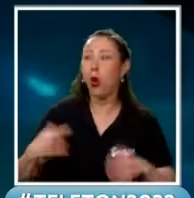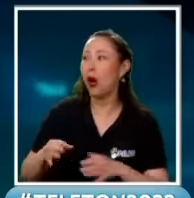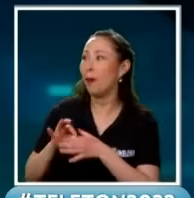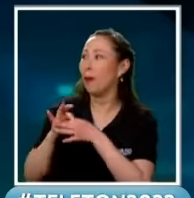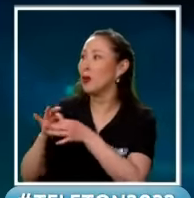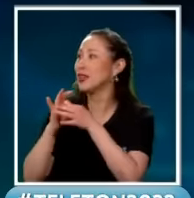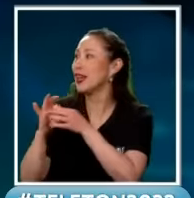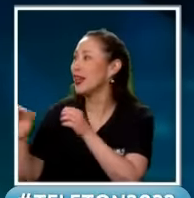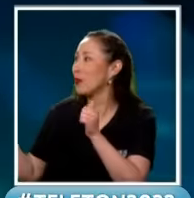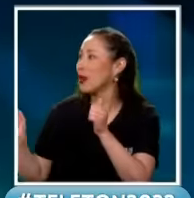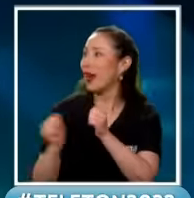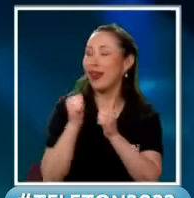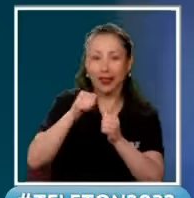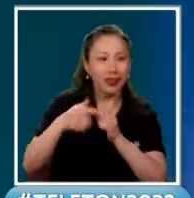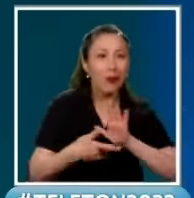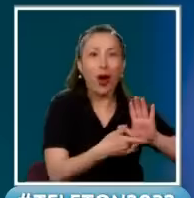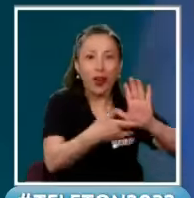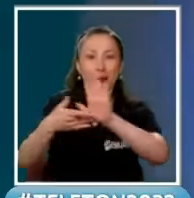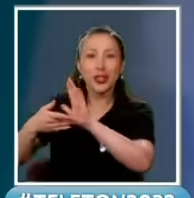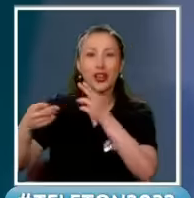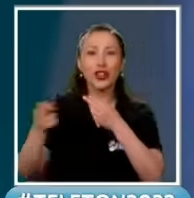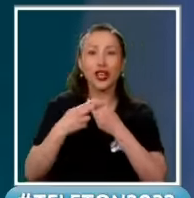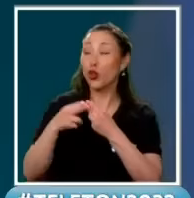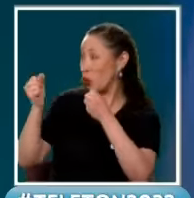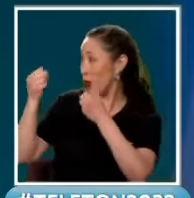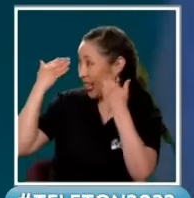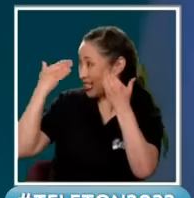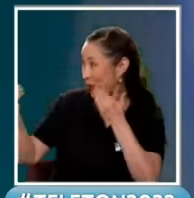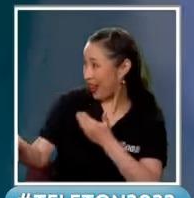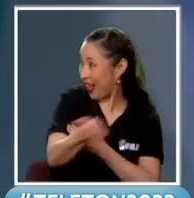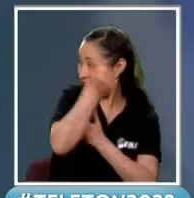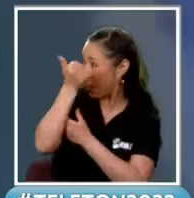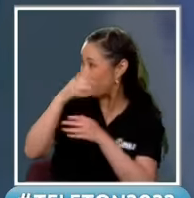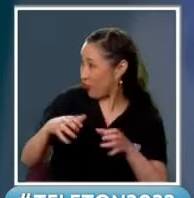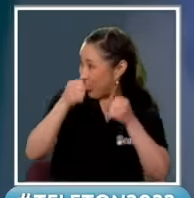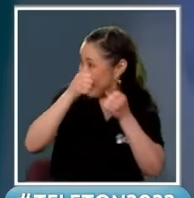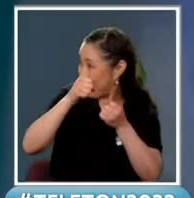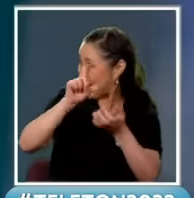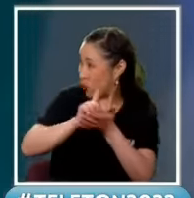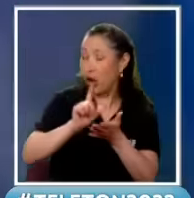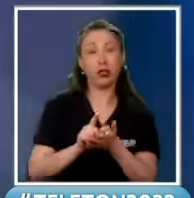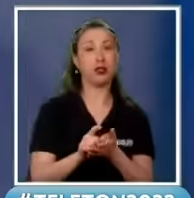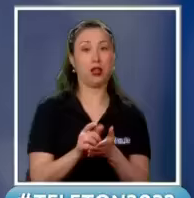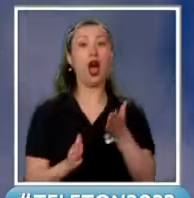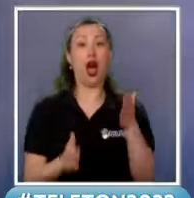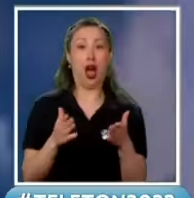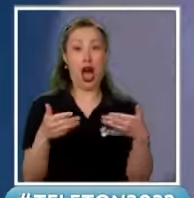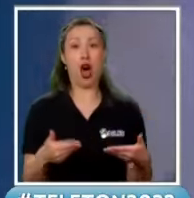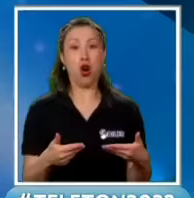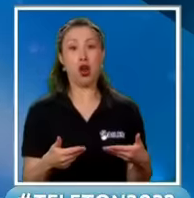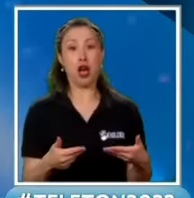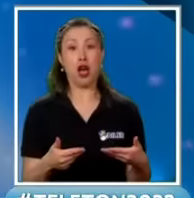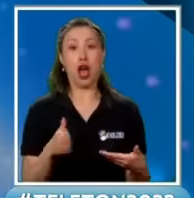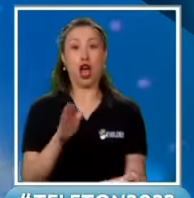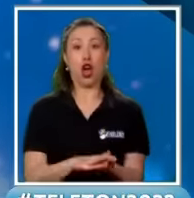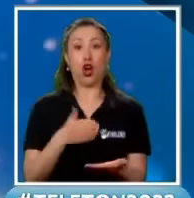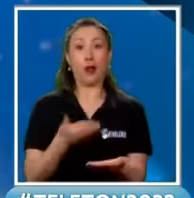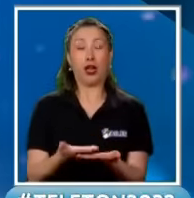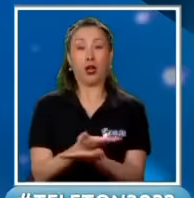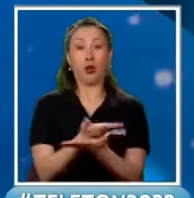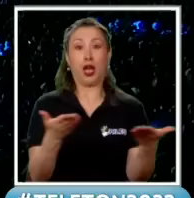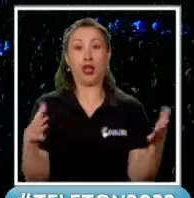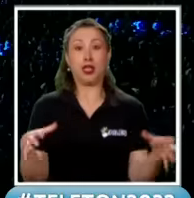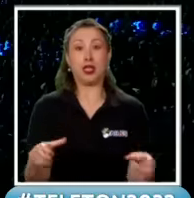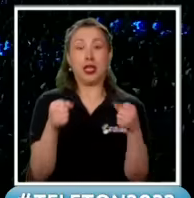por estar aquí. Estamos en vivo en la Teletón. ¿Tú podrías saludar a la Quinta Vergara? De inmediato. ¿Cómo está la Quinta